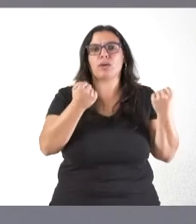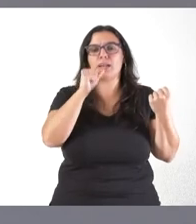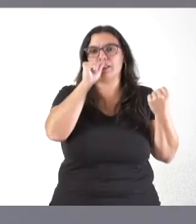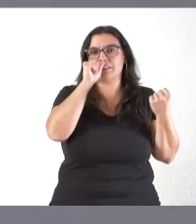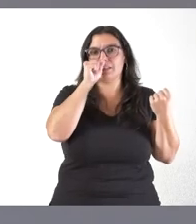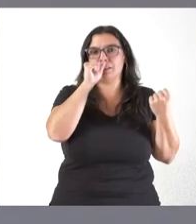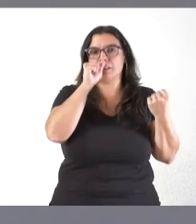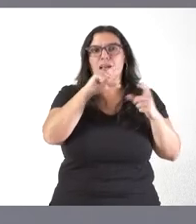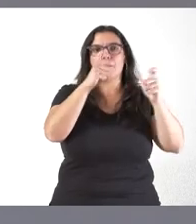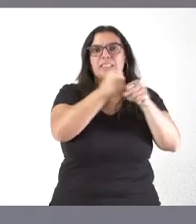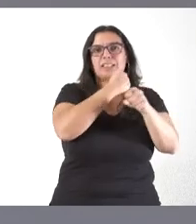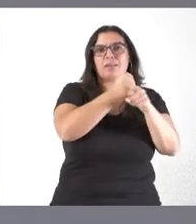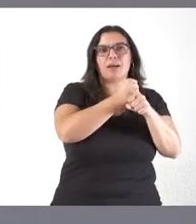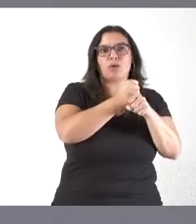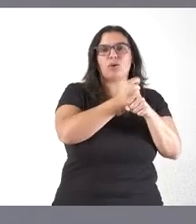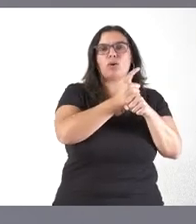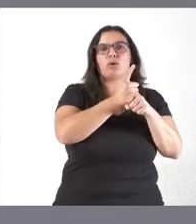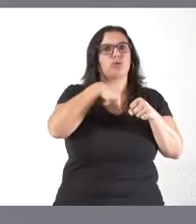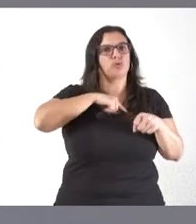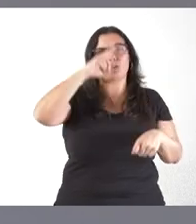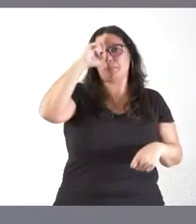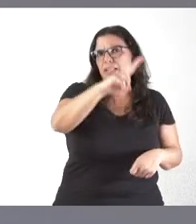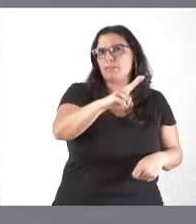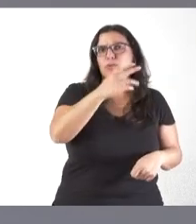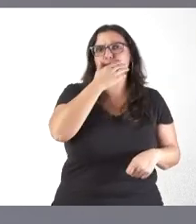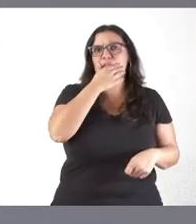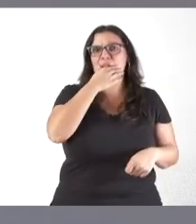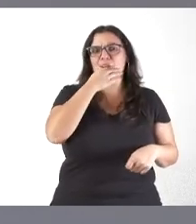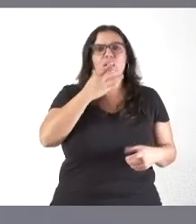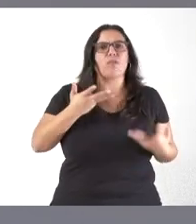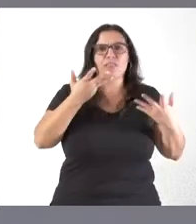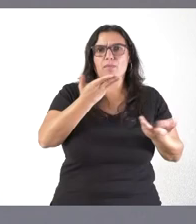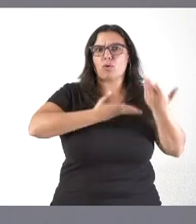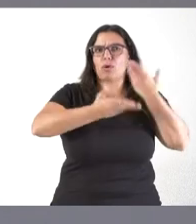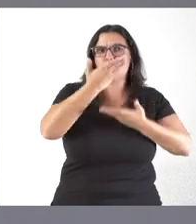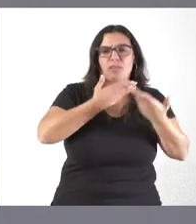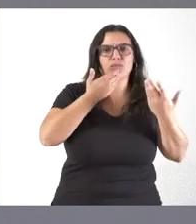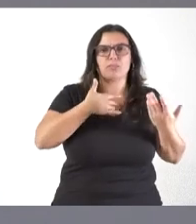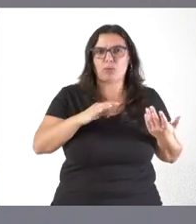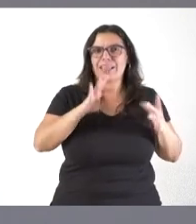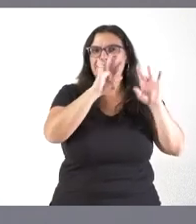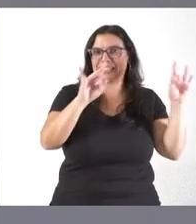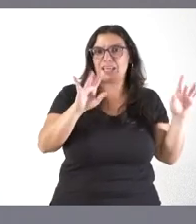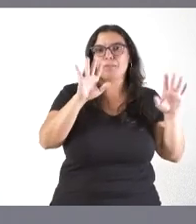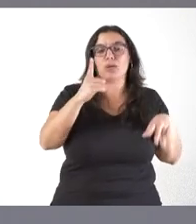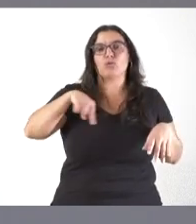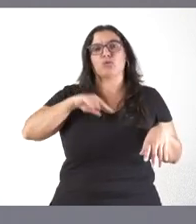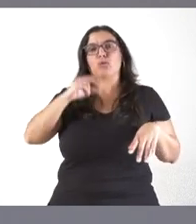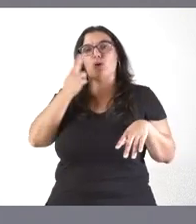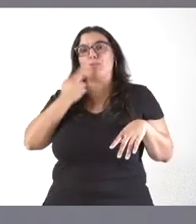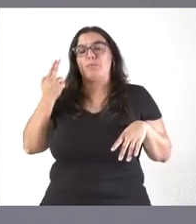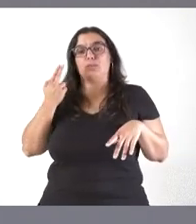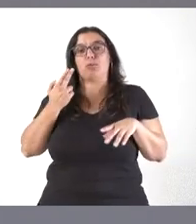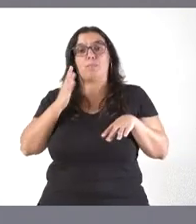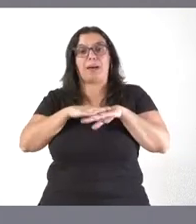en la mesa de trabajo que nosotros respetamos y seguimos en disposición de seguir colaborando en la medida en que fuese preciso nuestro compromiso con León